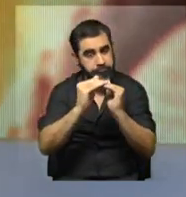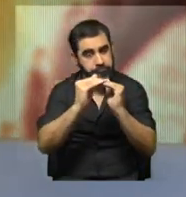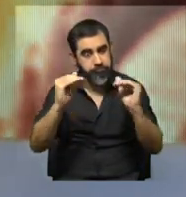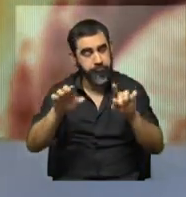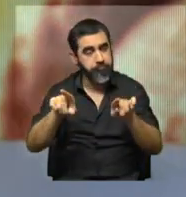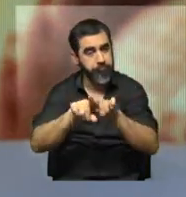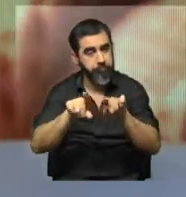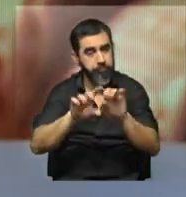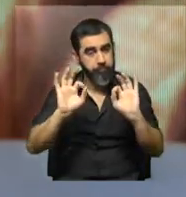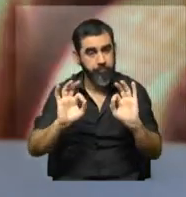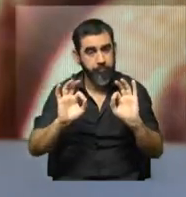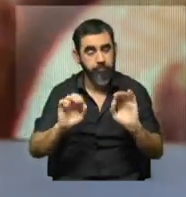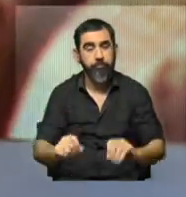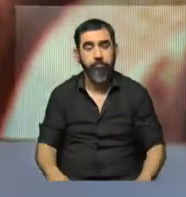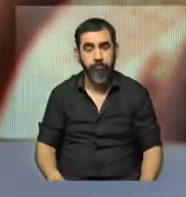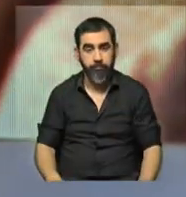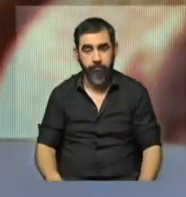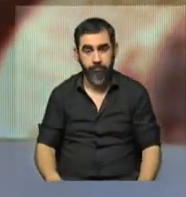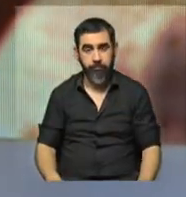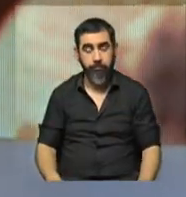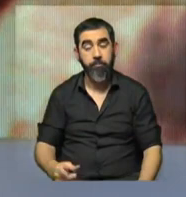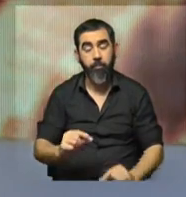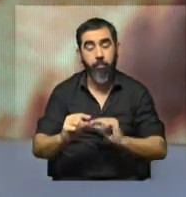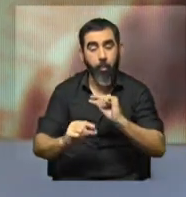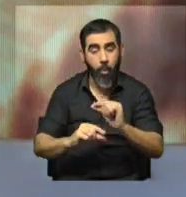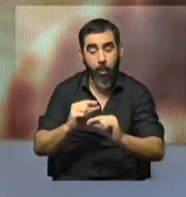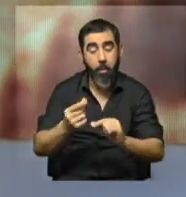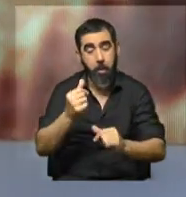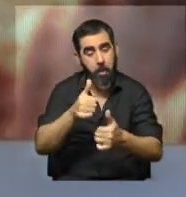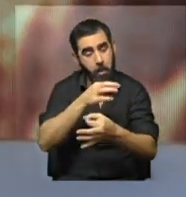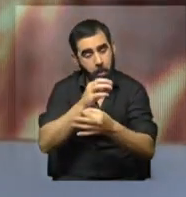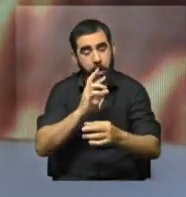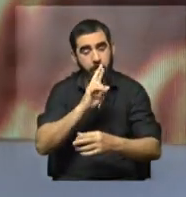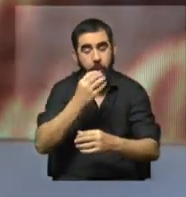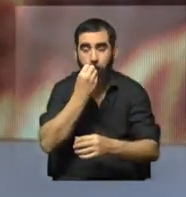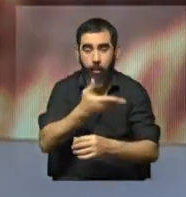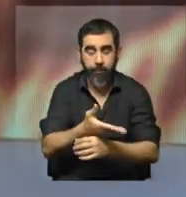que venimos como pisando Perfecto. Despacito pero firme con estos resultados.